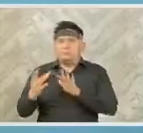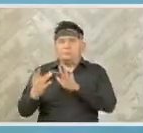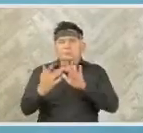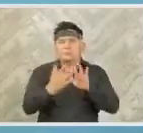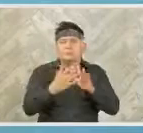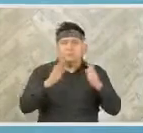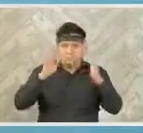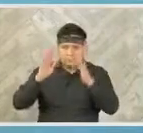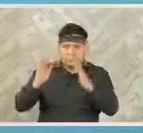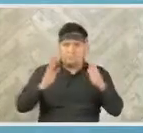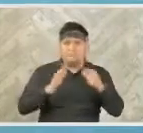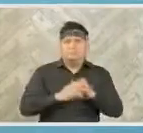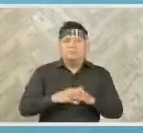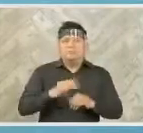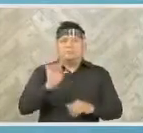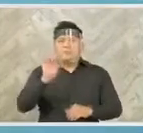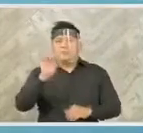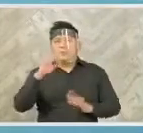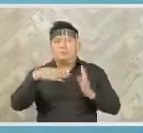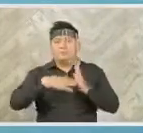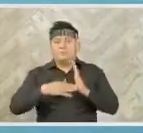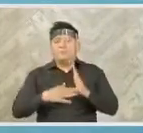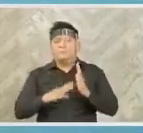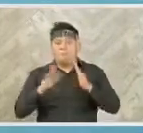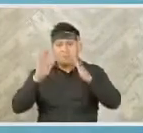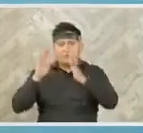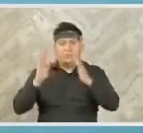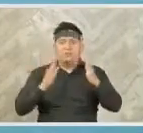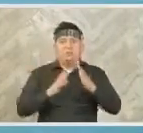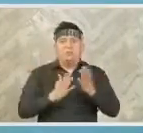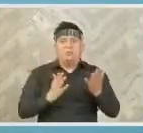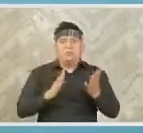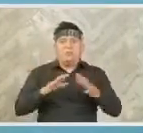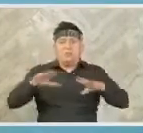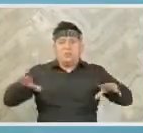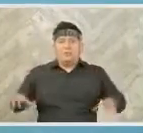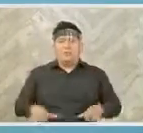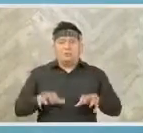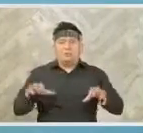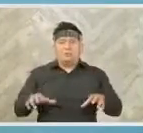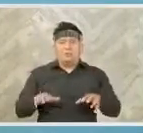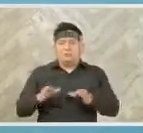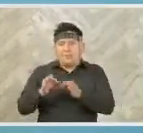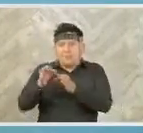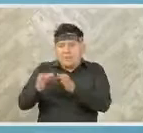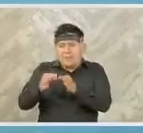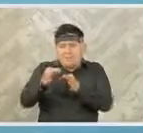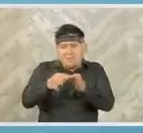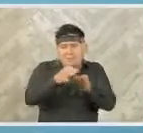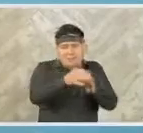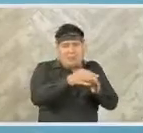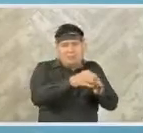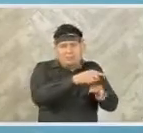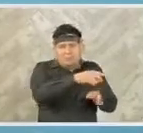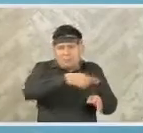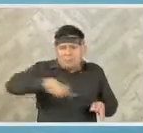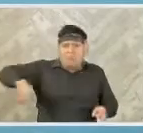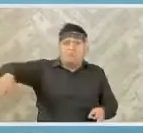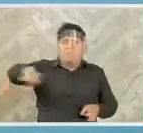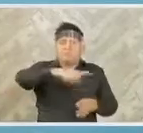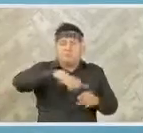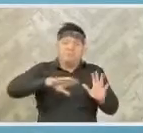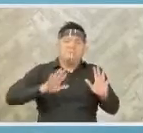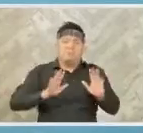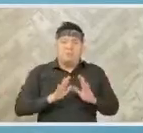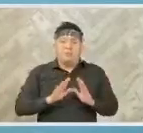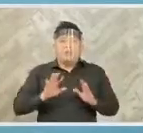de más de 15.000 atenciones en 13 jornadas que asistieron a todos los corregimientos del área rural. Esto nos permite, en primer lugar,